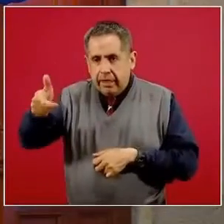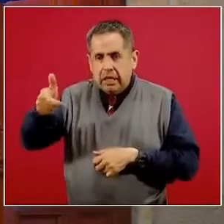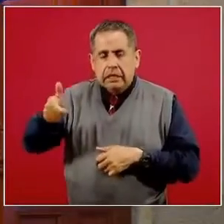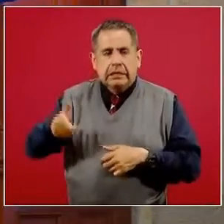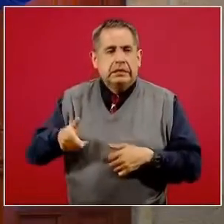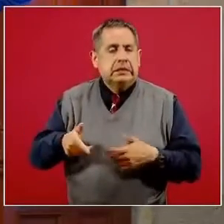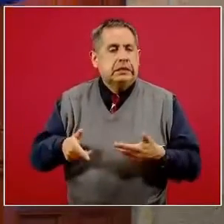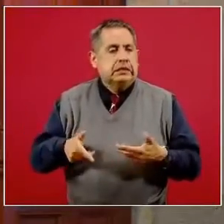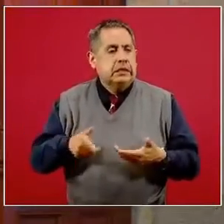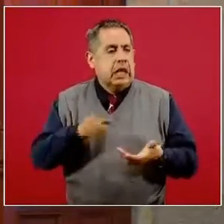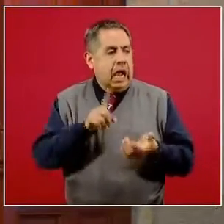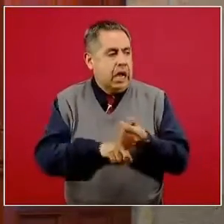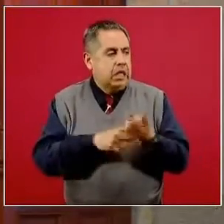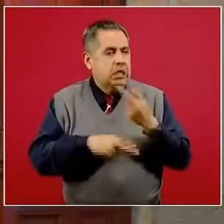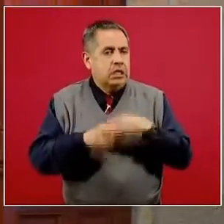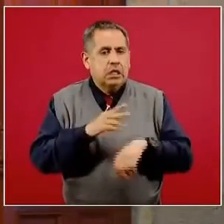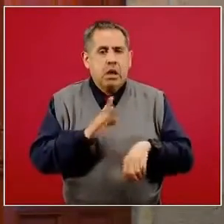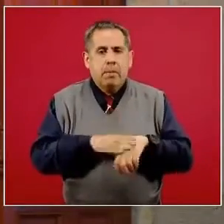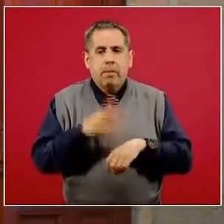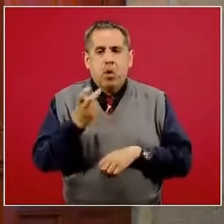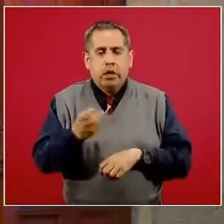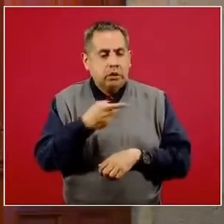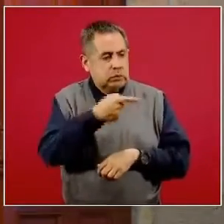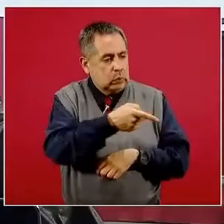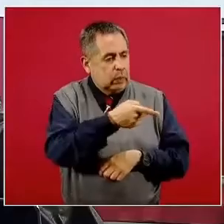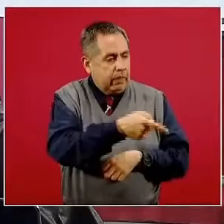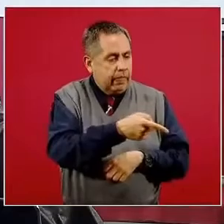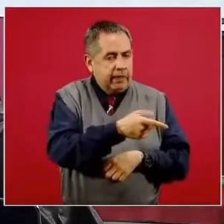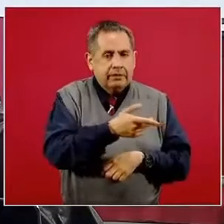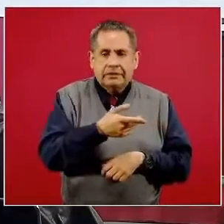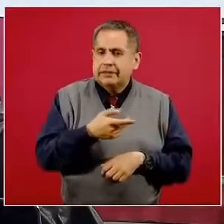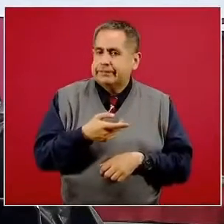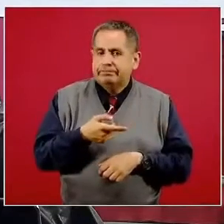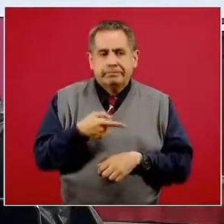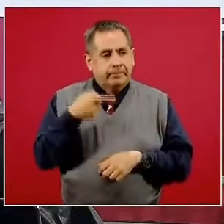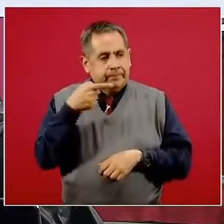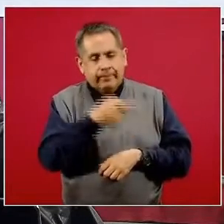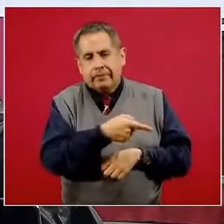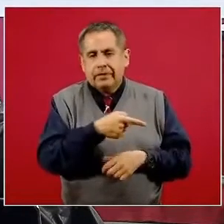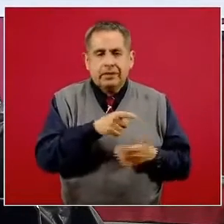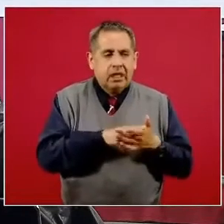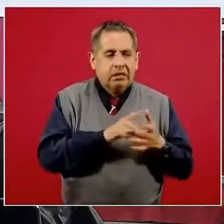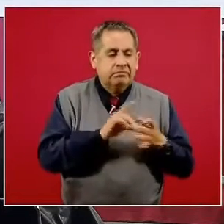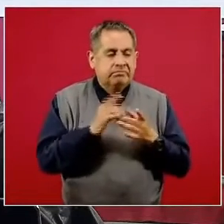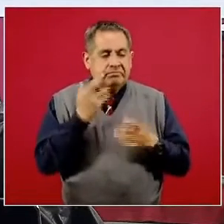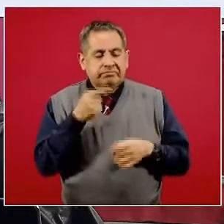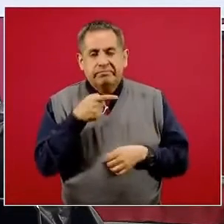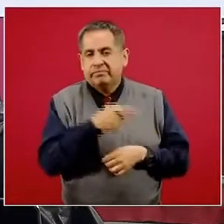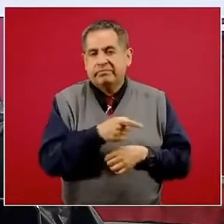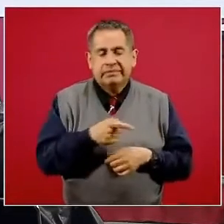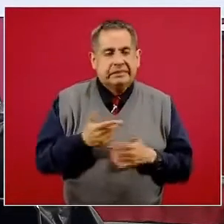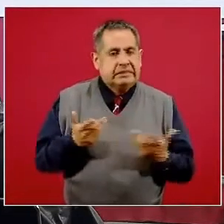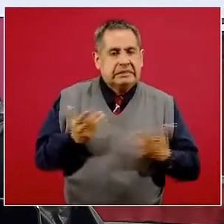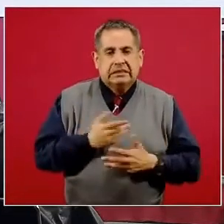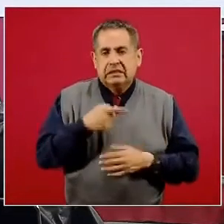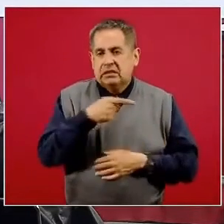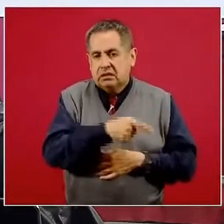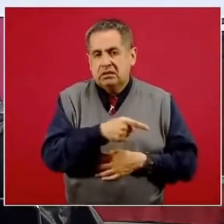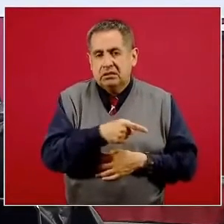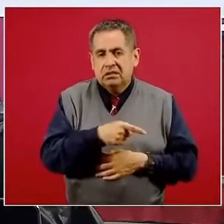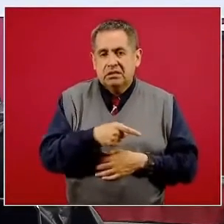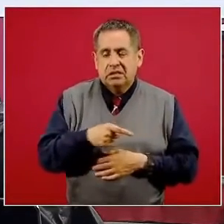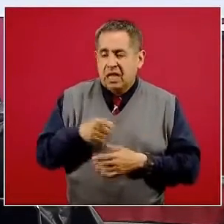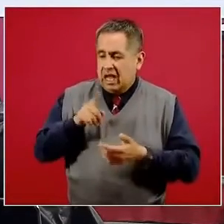una causalidad o una posible causalidad todavía, pero sí una correlación bastante clara entre